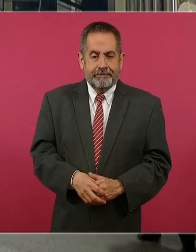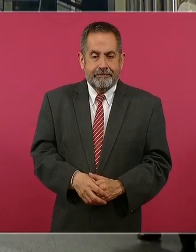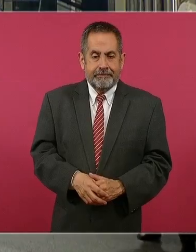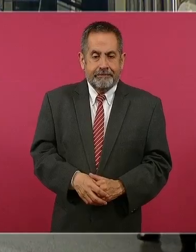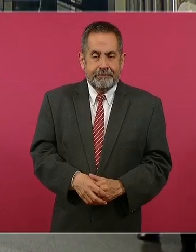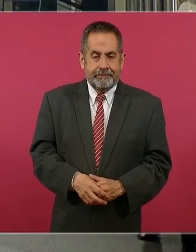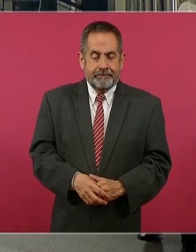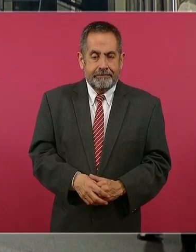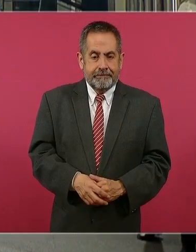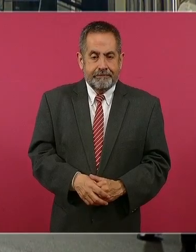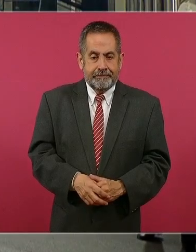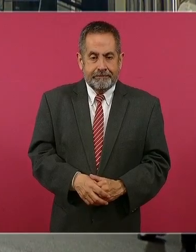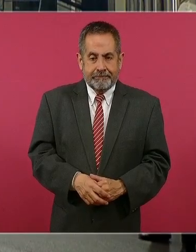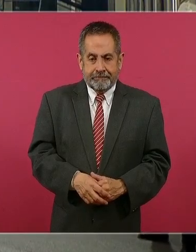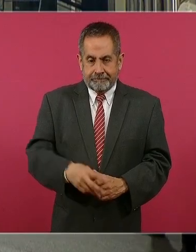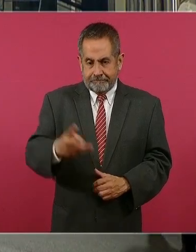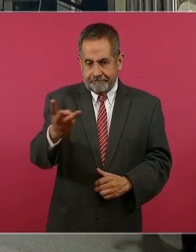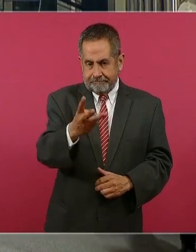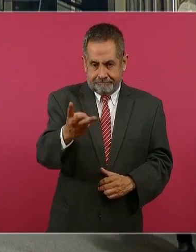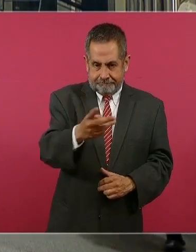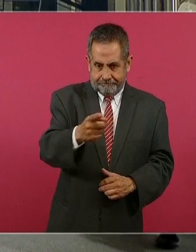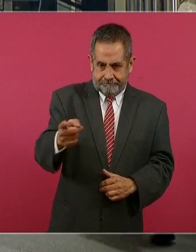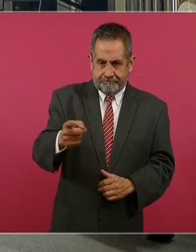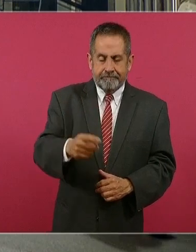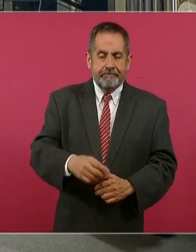Vamos, empezamos con los tres.